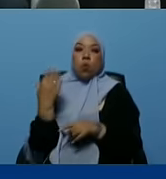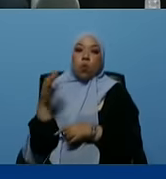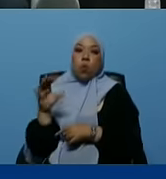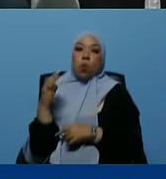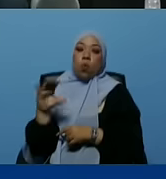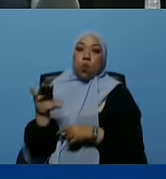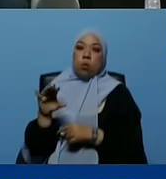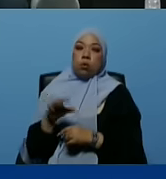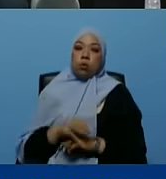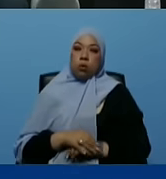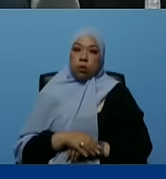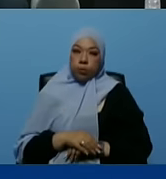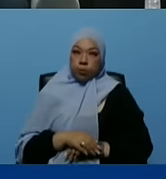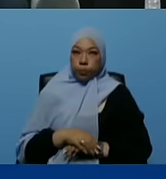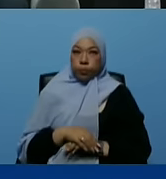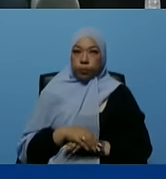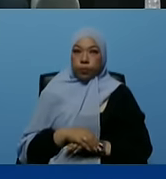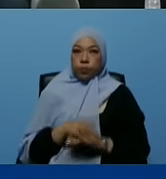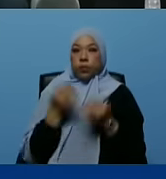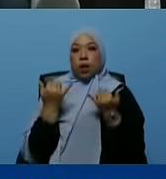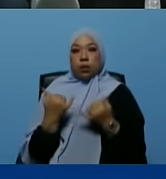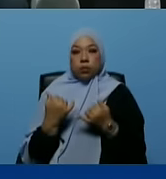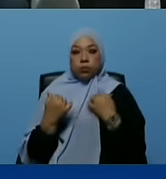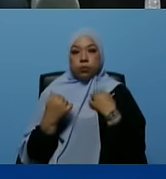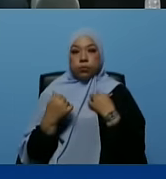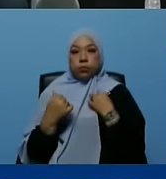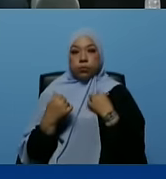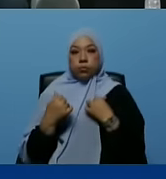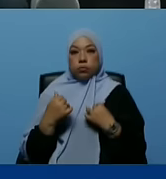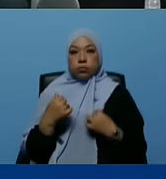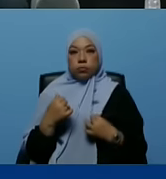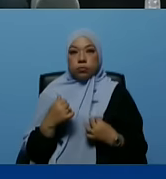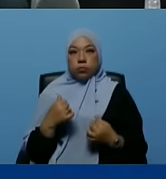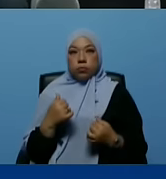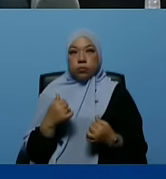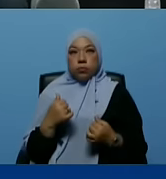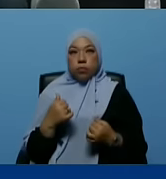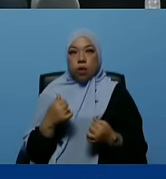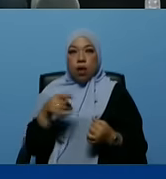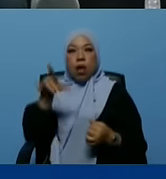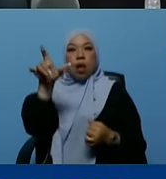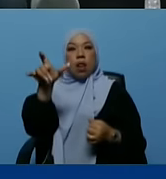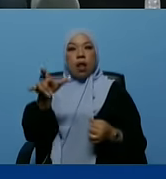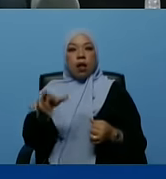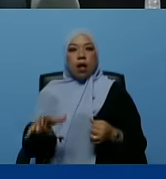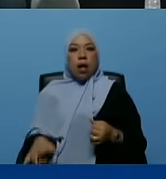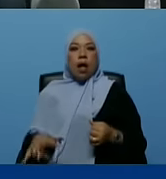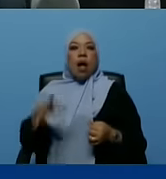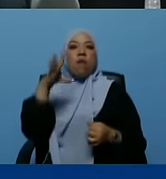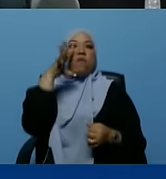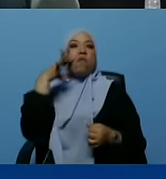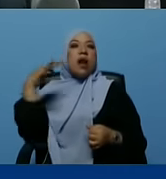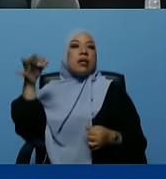secaron. Ahora hay una tal Lele Pons,